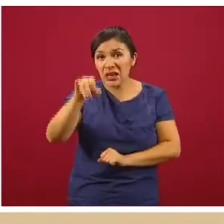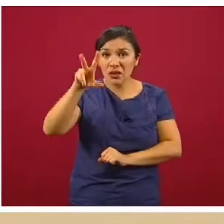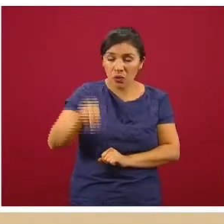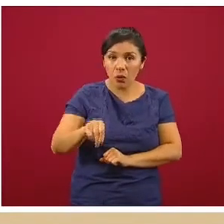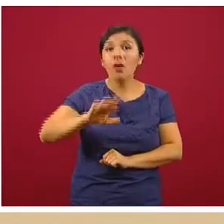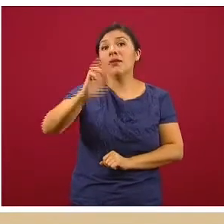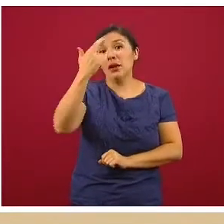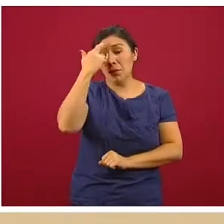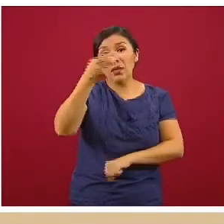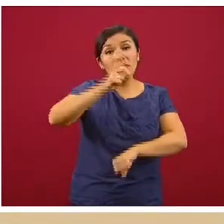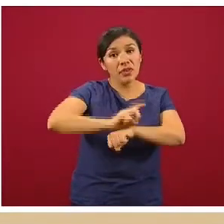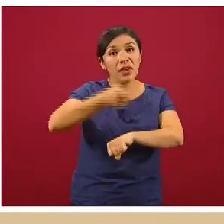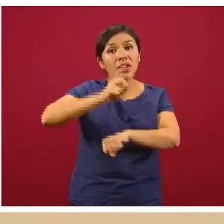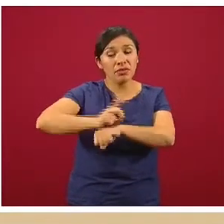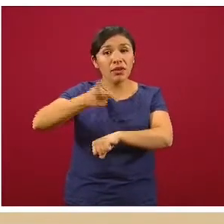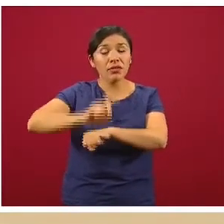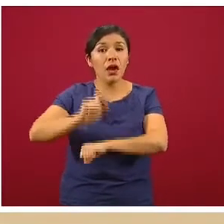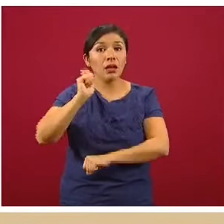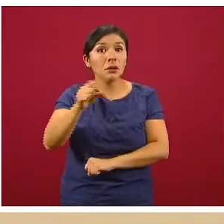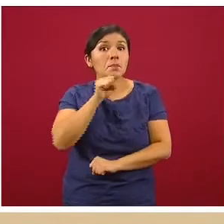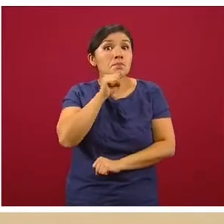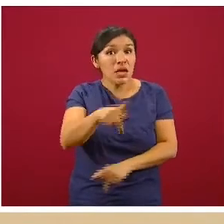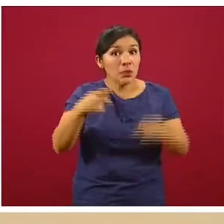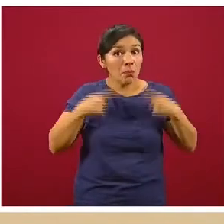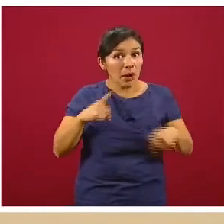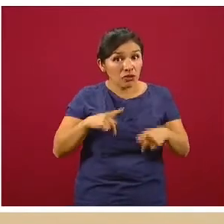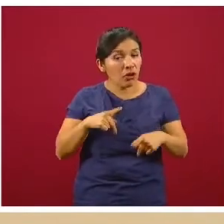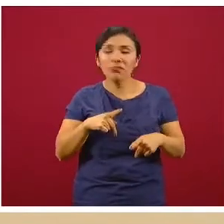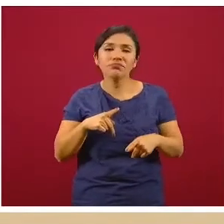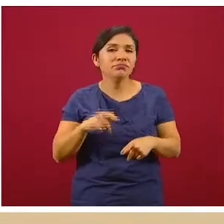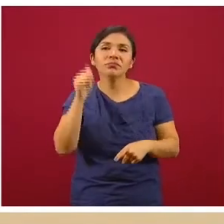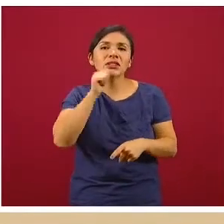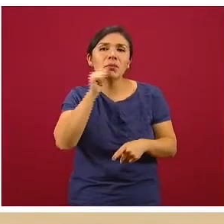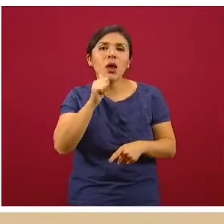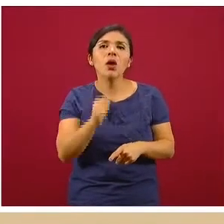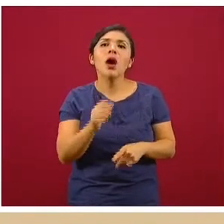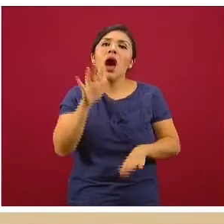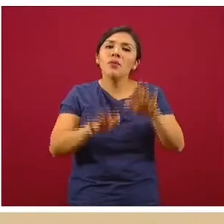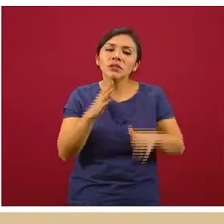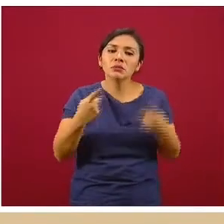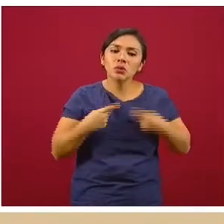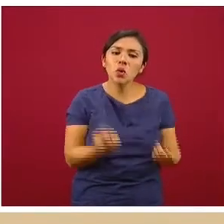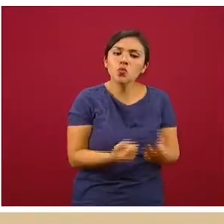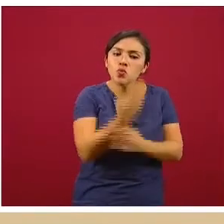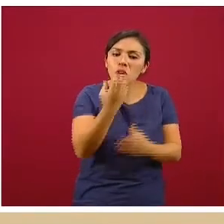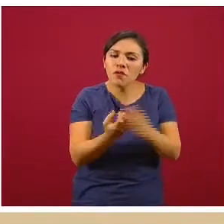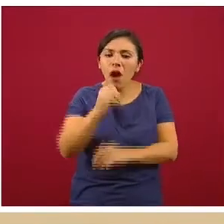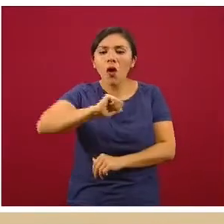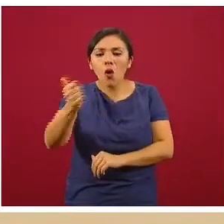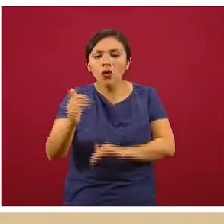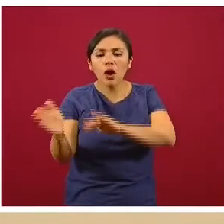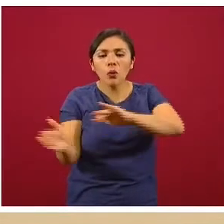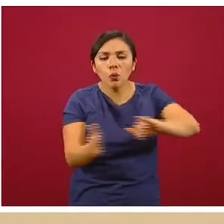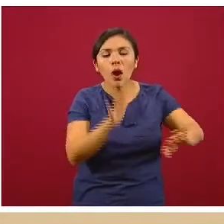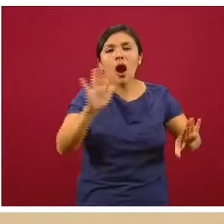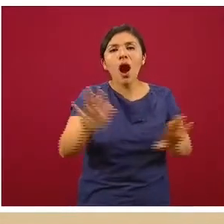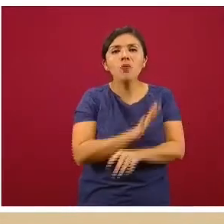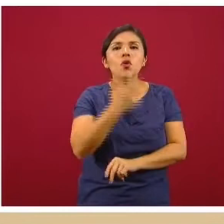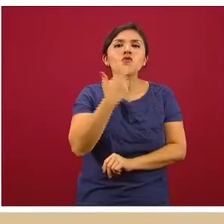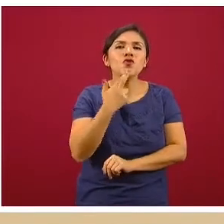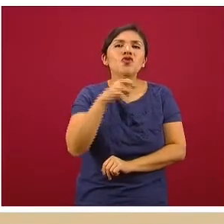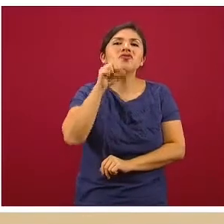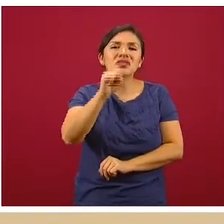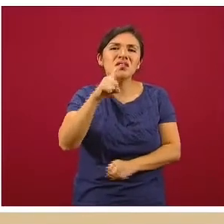Y recordarles cada día que no son las mismas personas, sino que unas son nuevas, otras ya se van pasando a lo rojo, a la